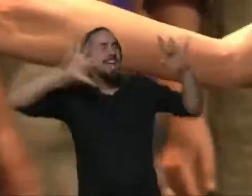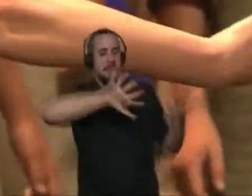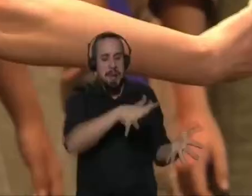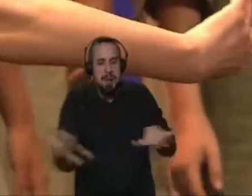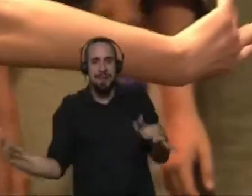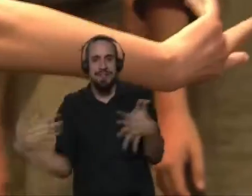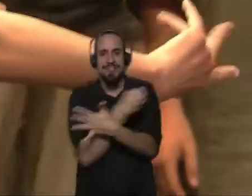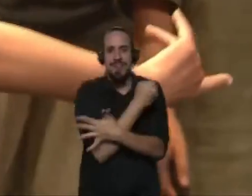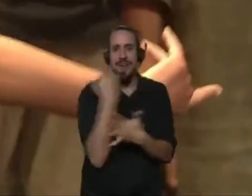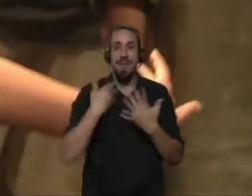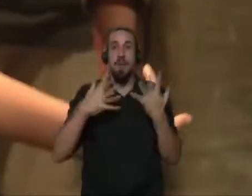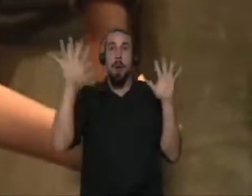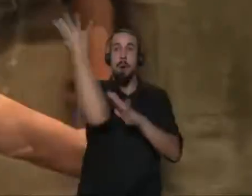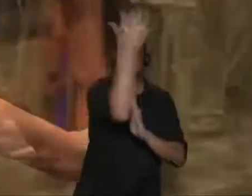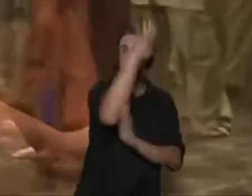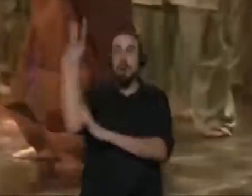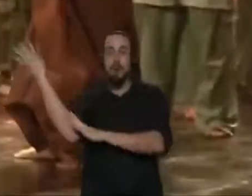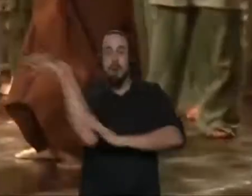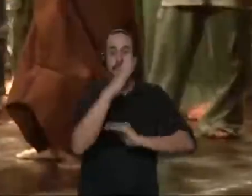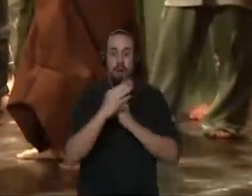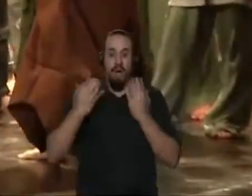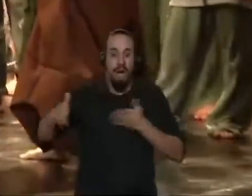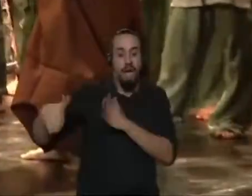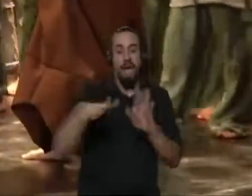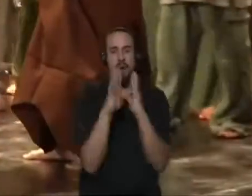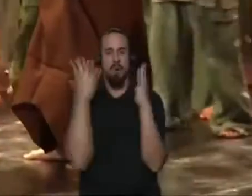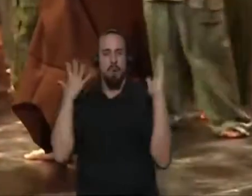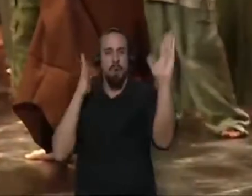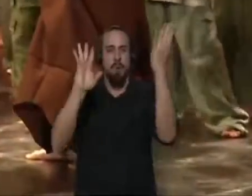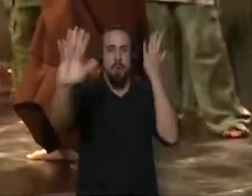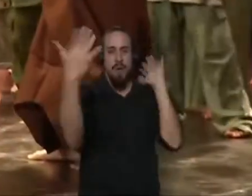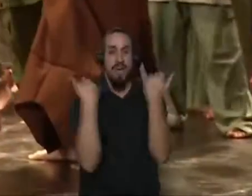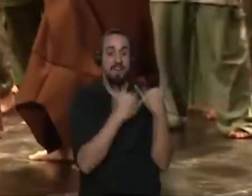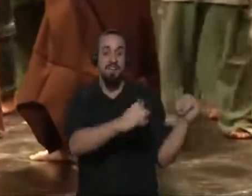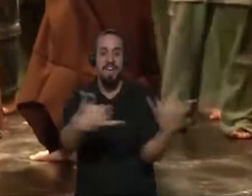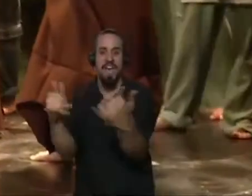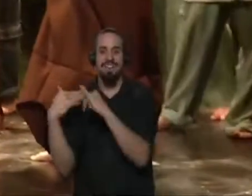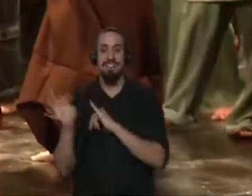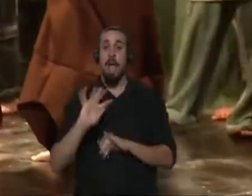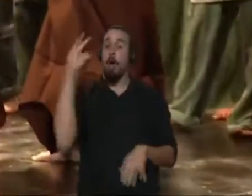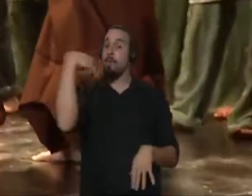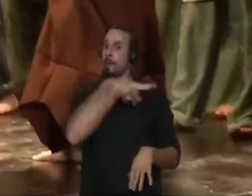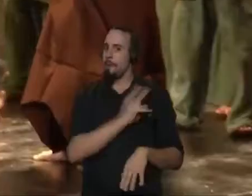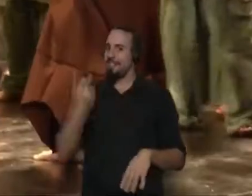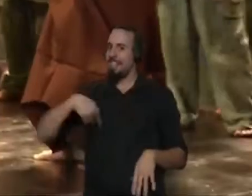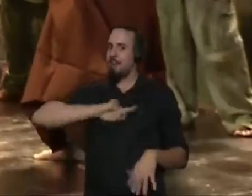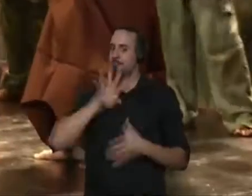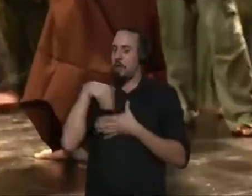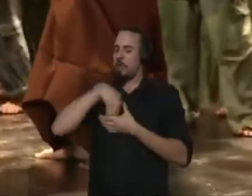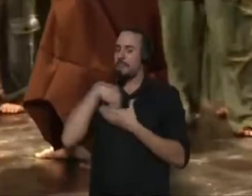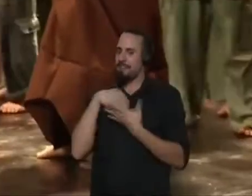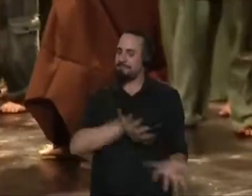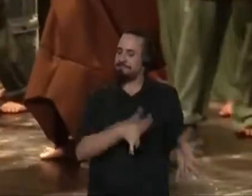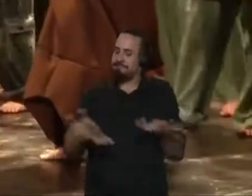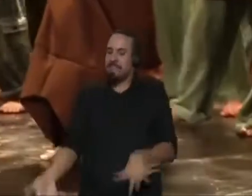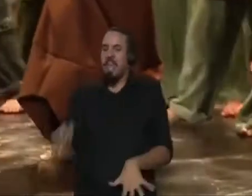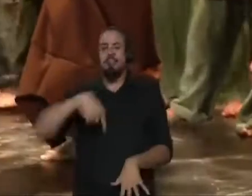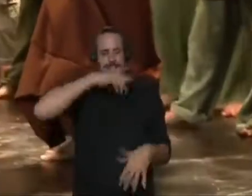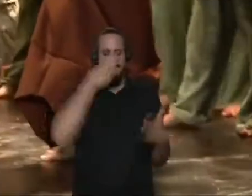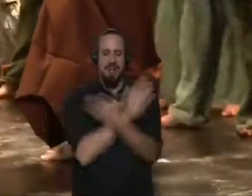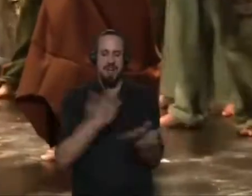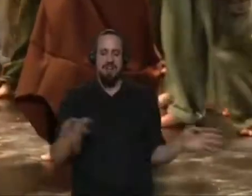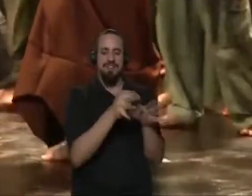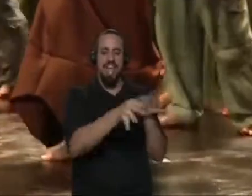levantaremos en las fiestas, abriendo los caminos heredados o pagando las promesas que debemos. Creemos en nosotras